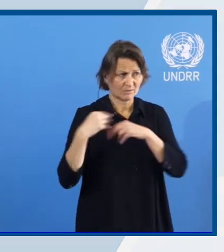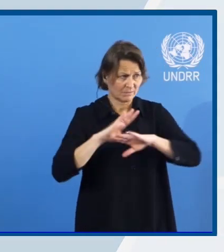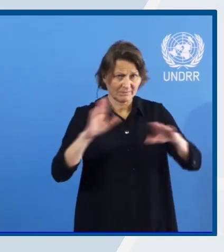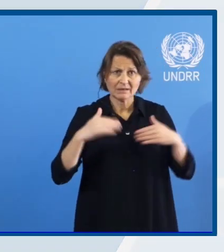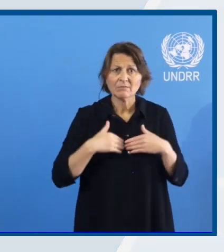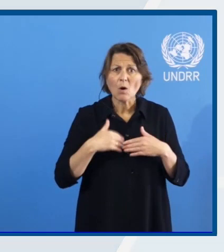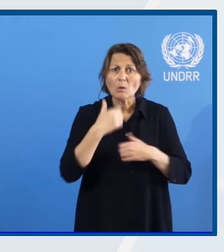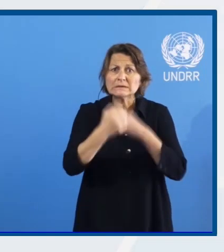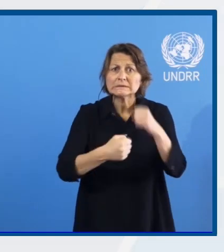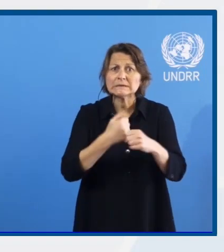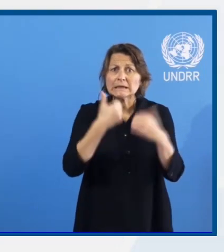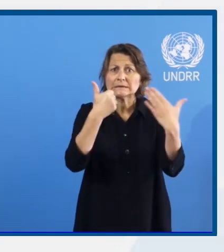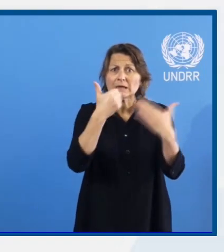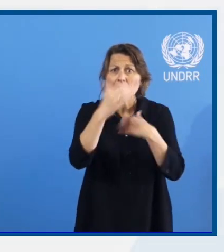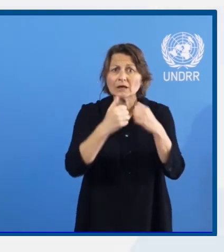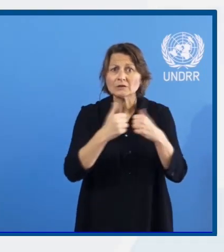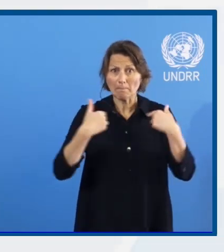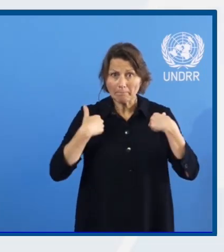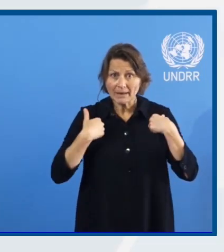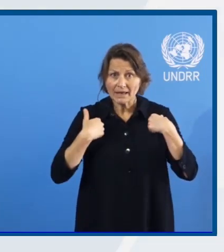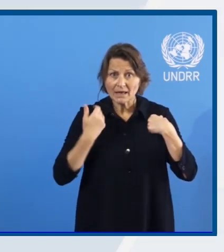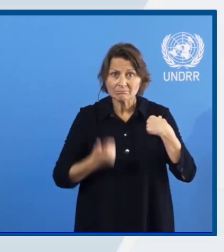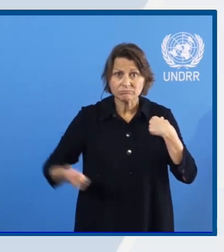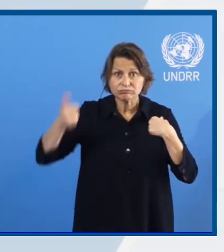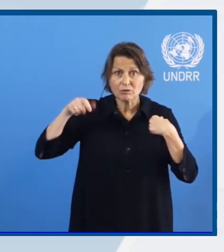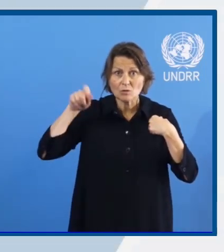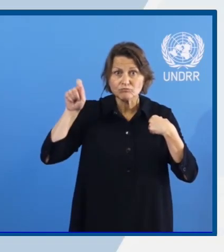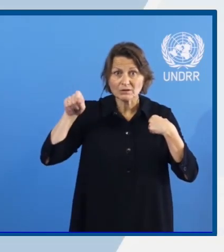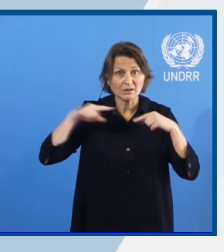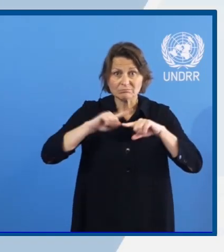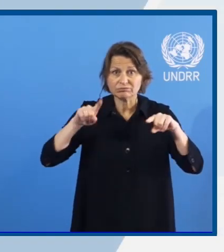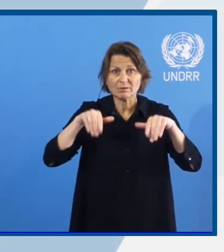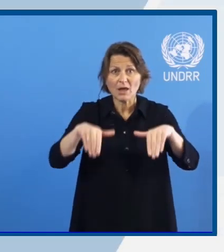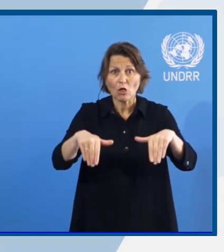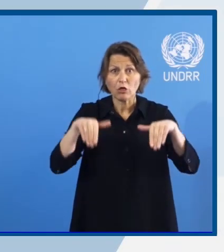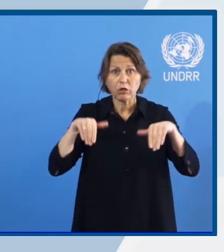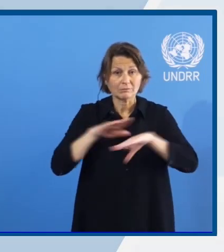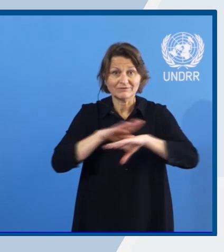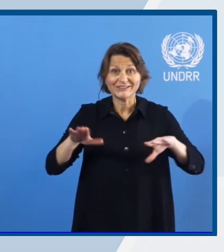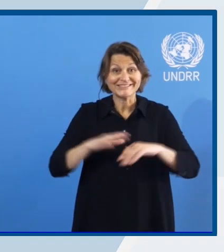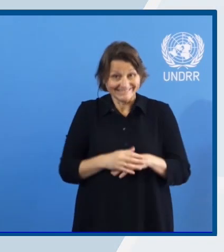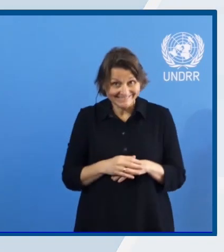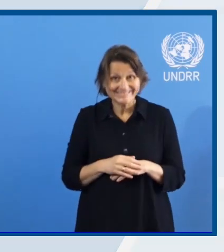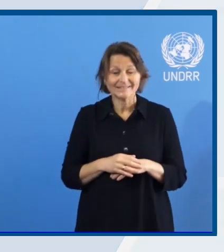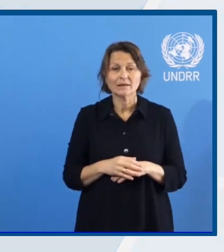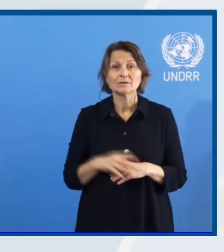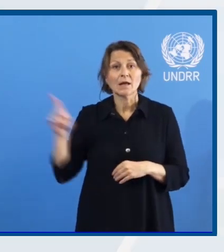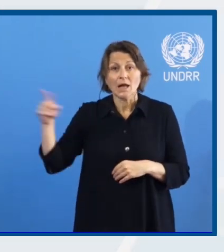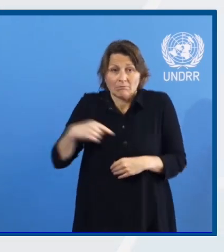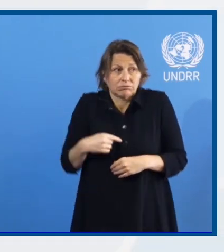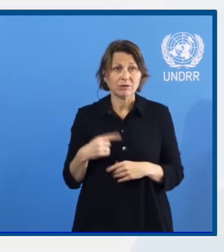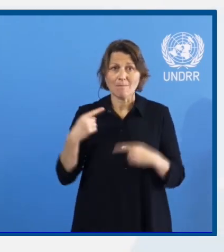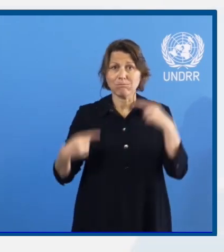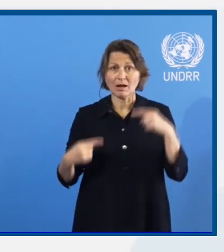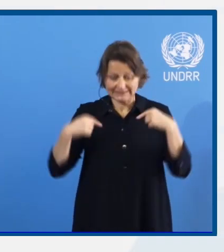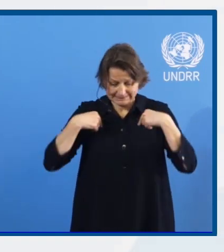era evidente que en la proyección de la inmediatez de la administración A él le interesaba saber cuándo le iba a corresponder a él atenderlo, pero no tenía